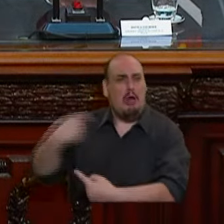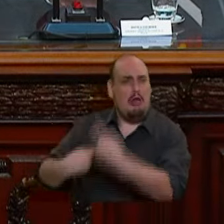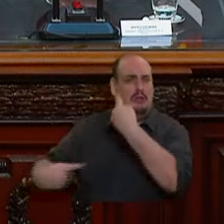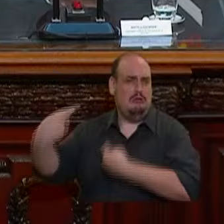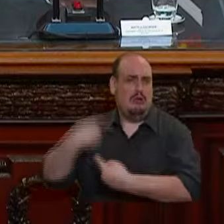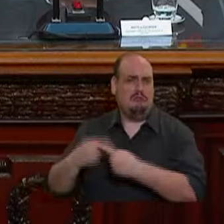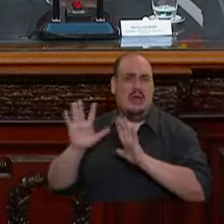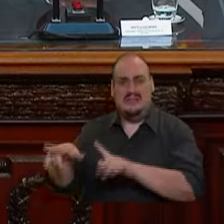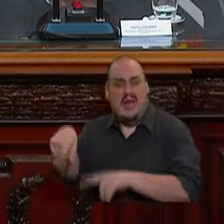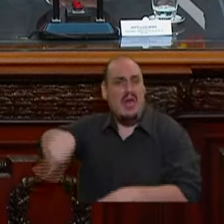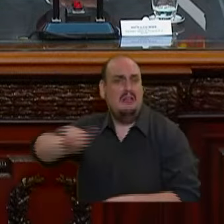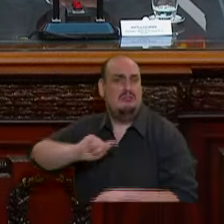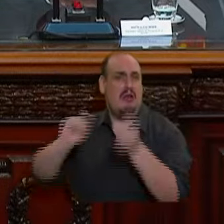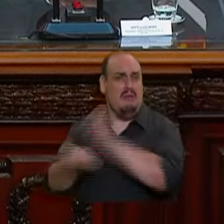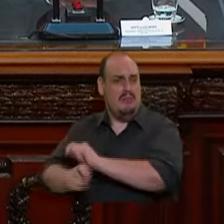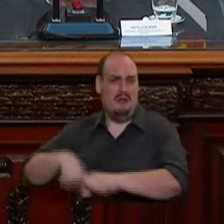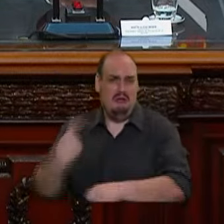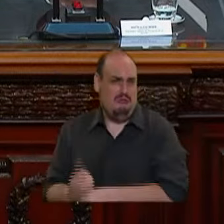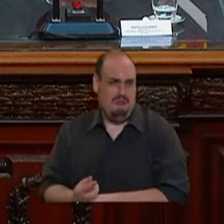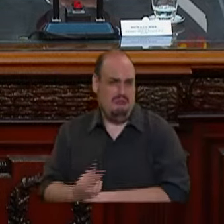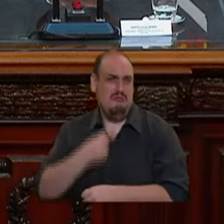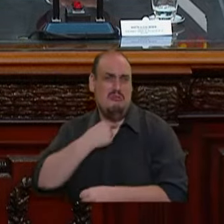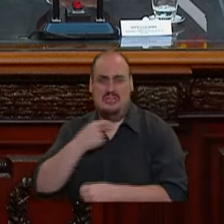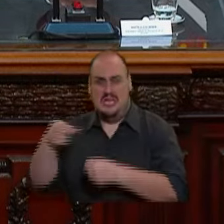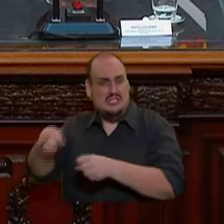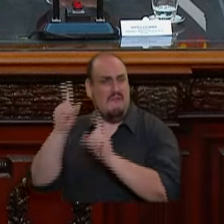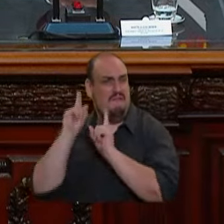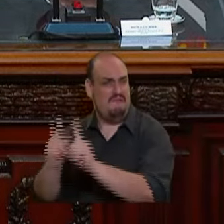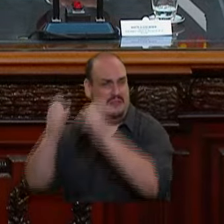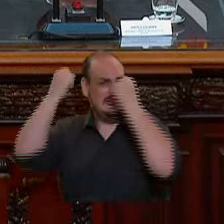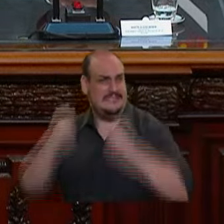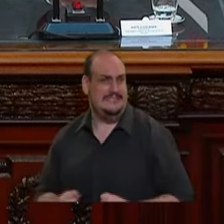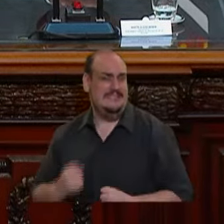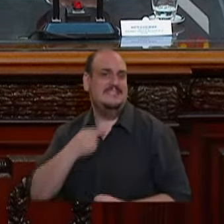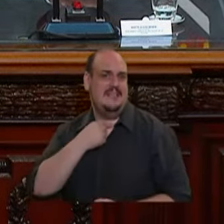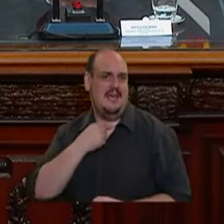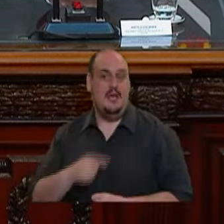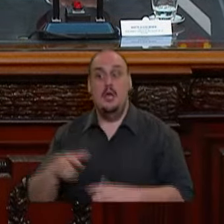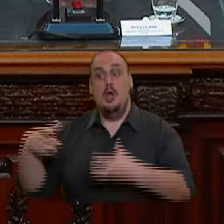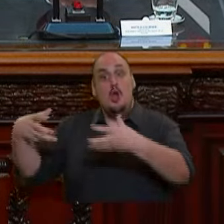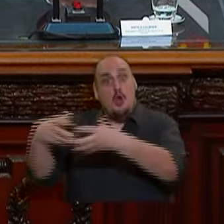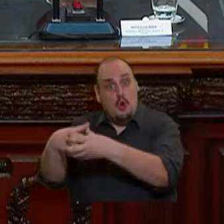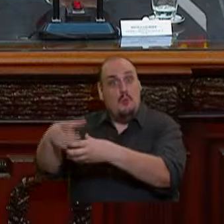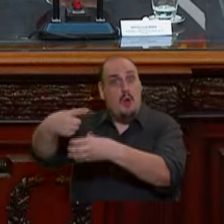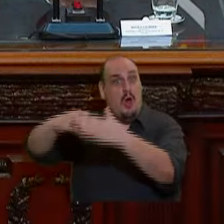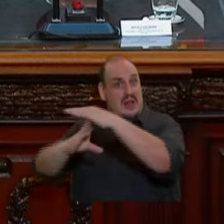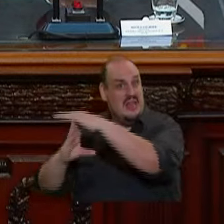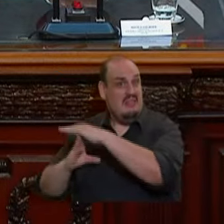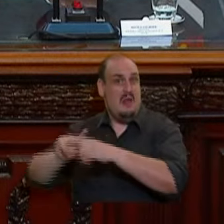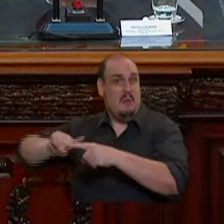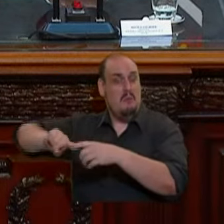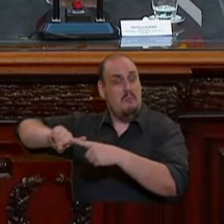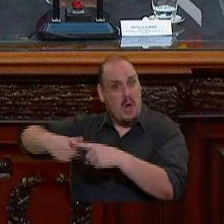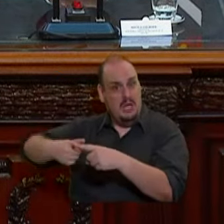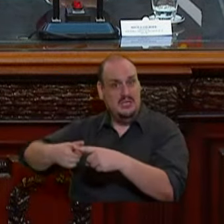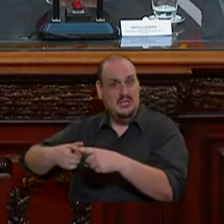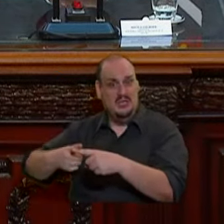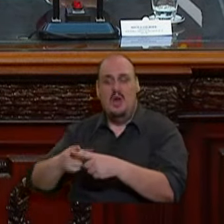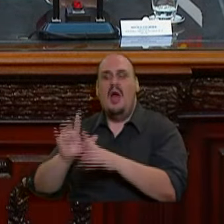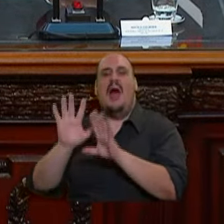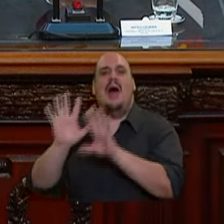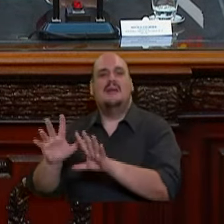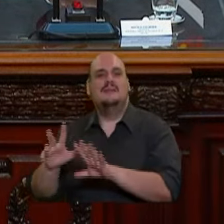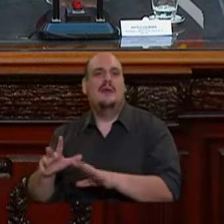cambiar. Porque no debemos engañarnos. Hay un sector importante de la dirigencia política que no quiere abandonar